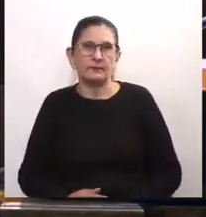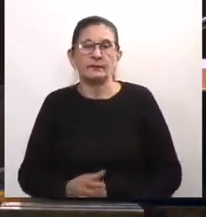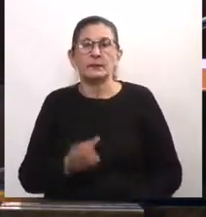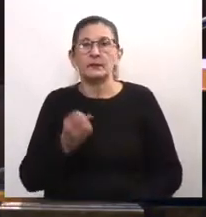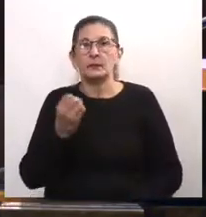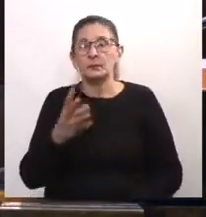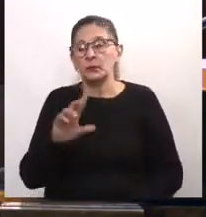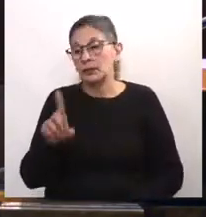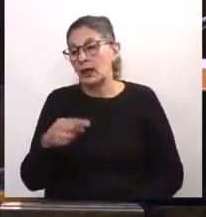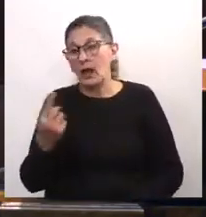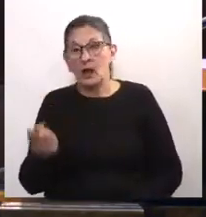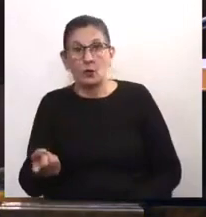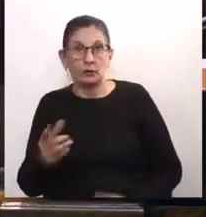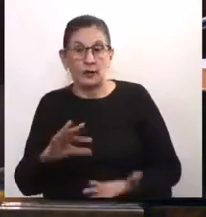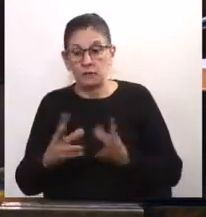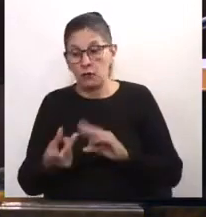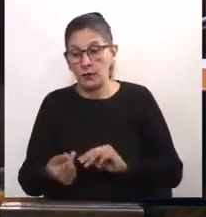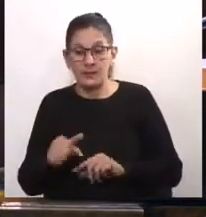Porque la otra opción es esa.